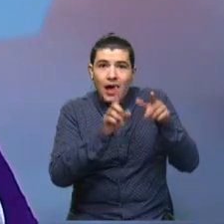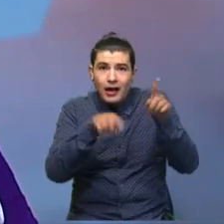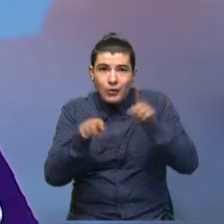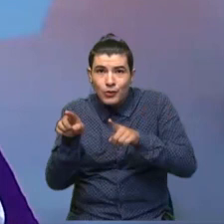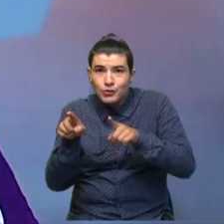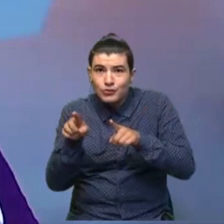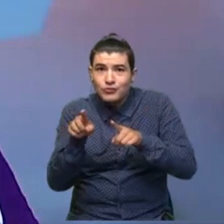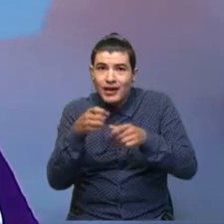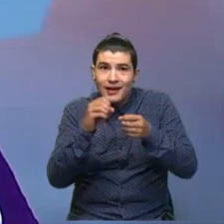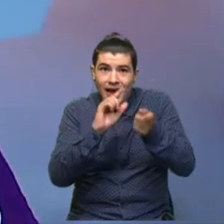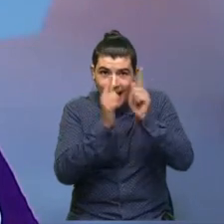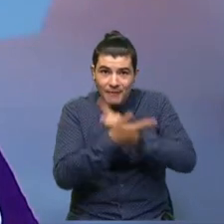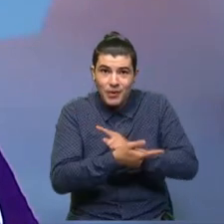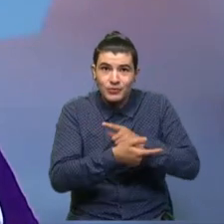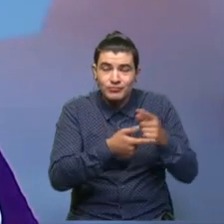ser más